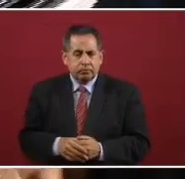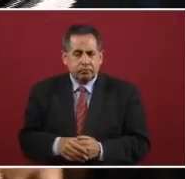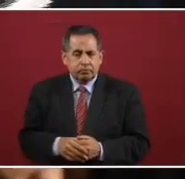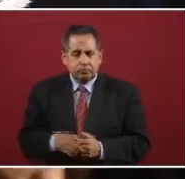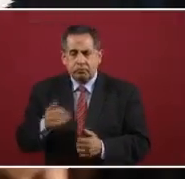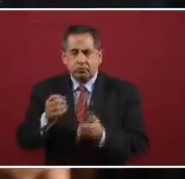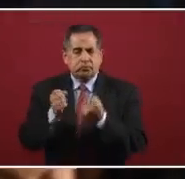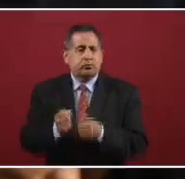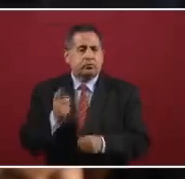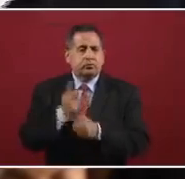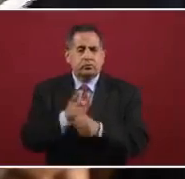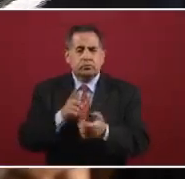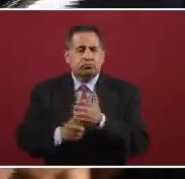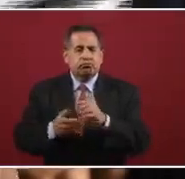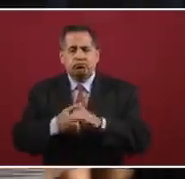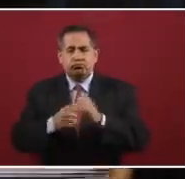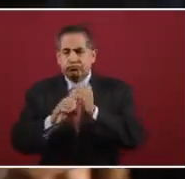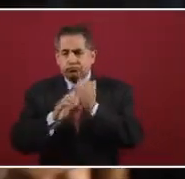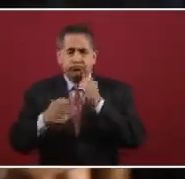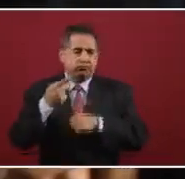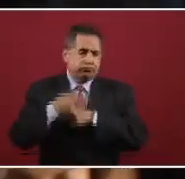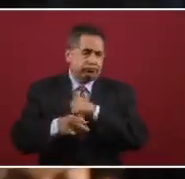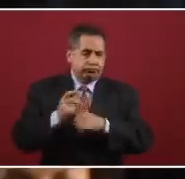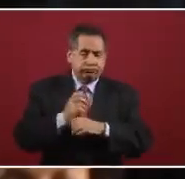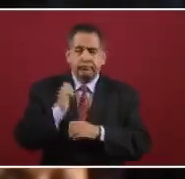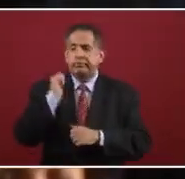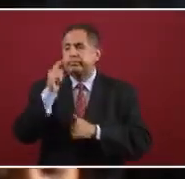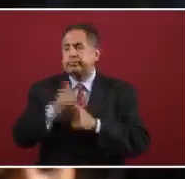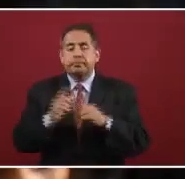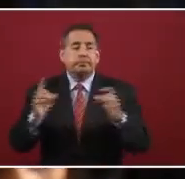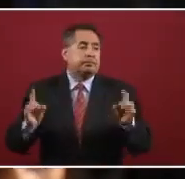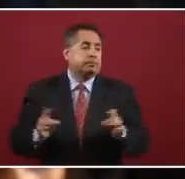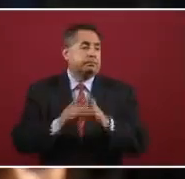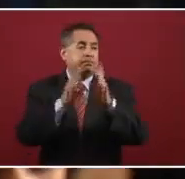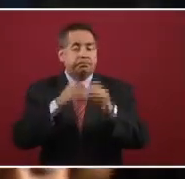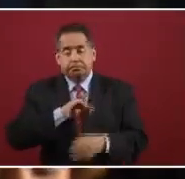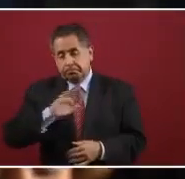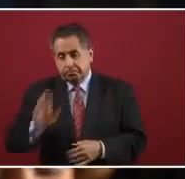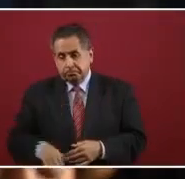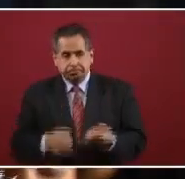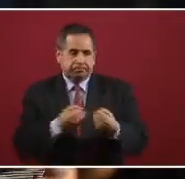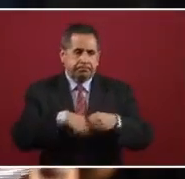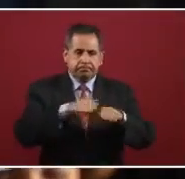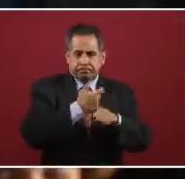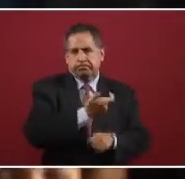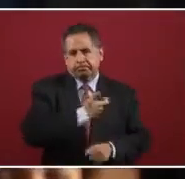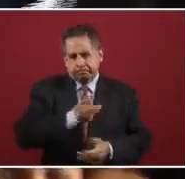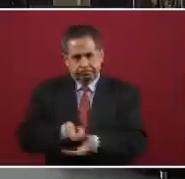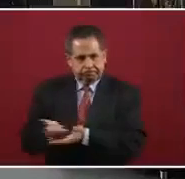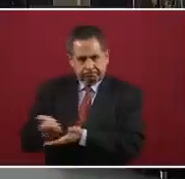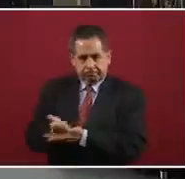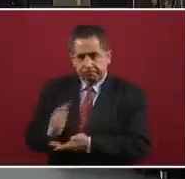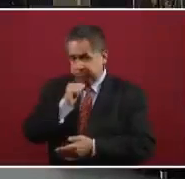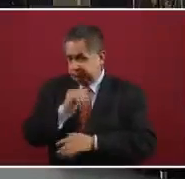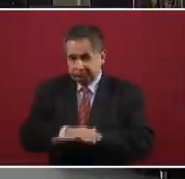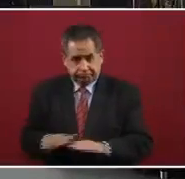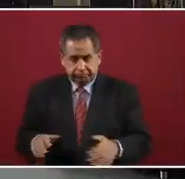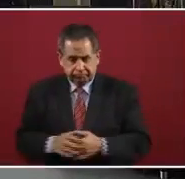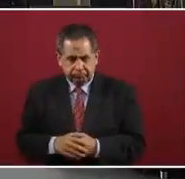un seguro de riesgo por transportación de combustible que tendría que ser obligatorio, que si bien